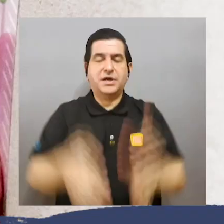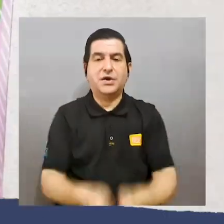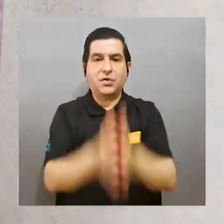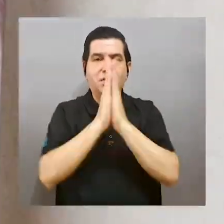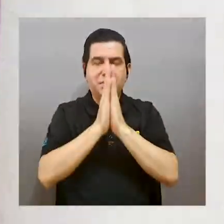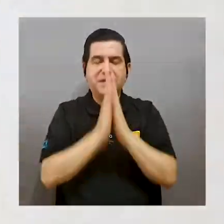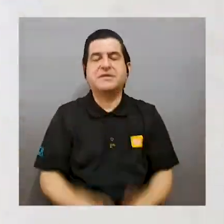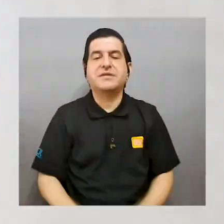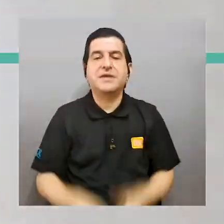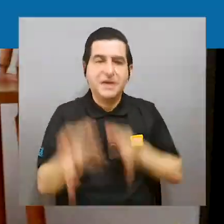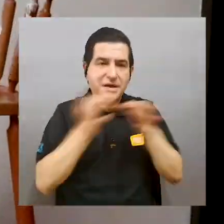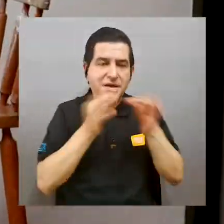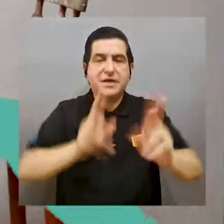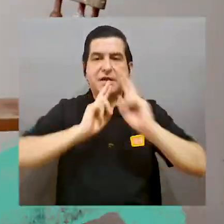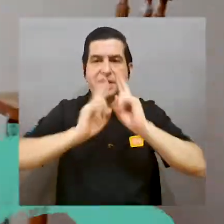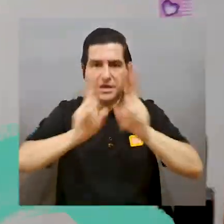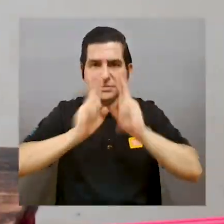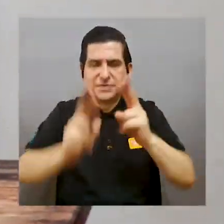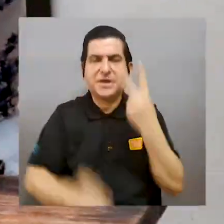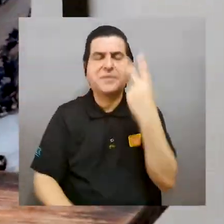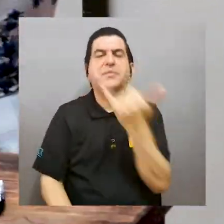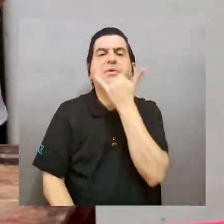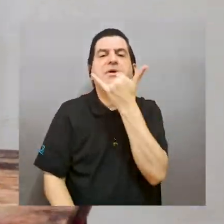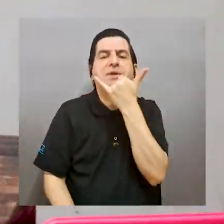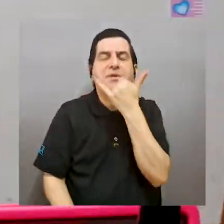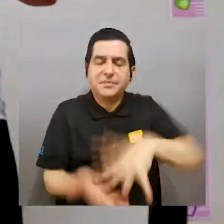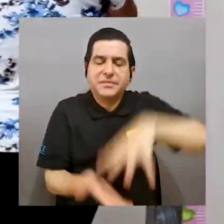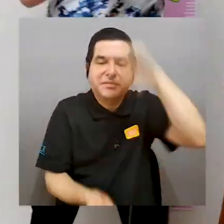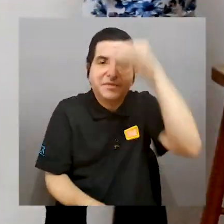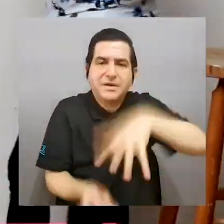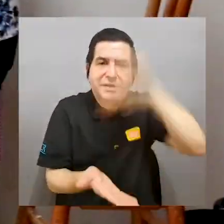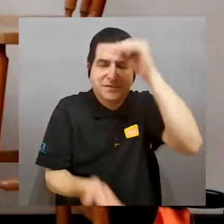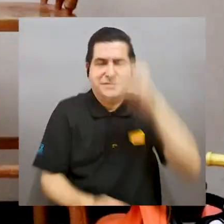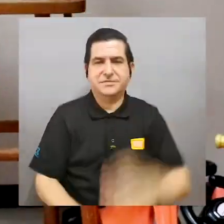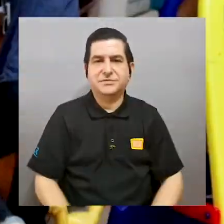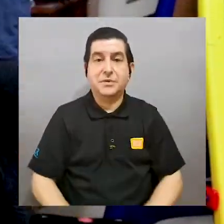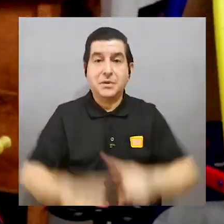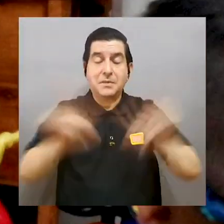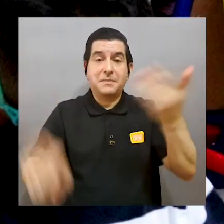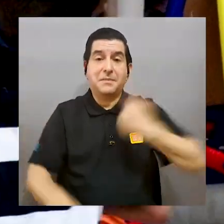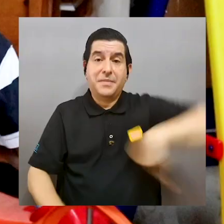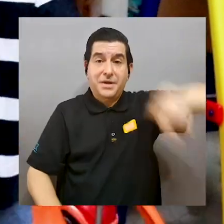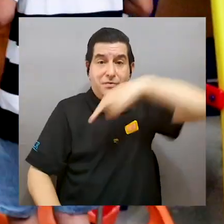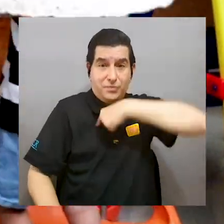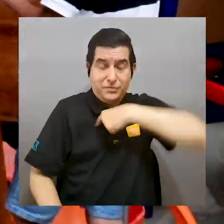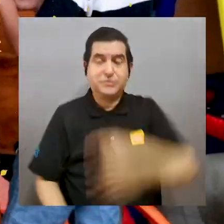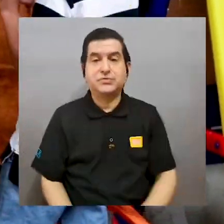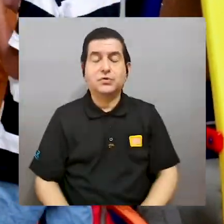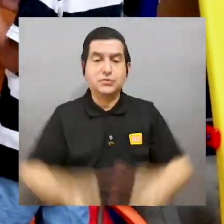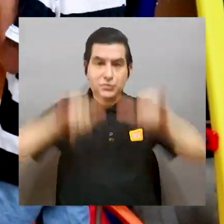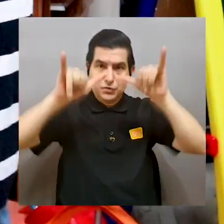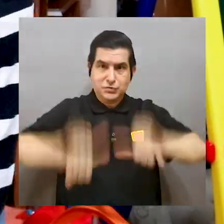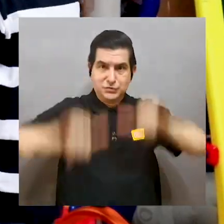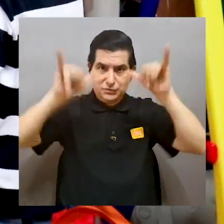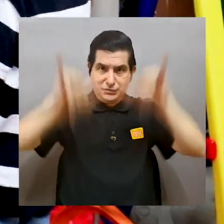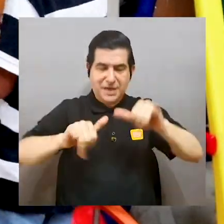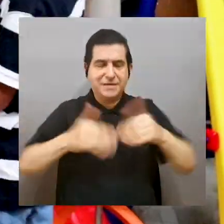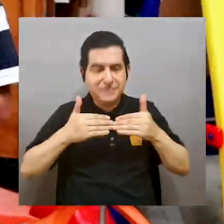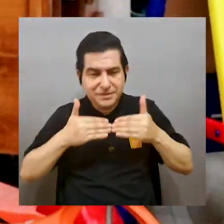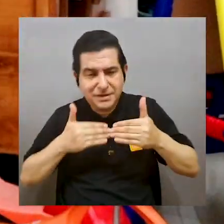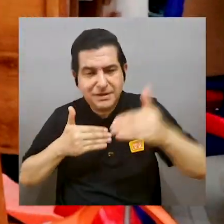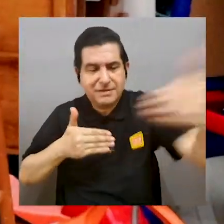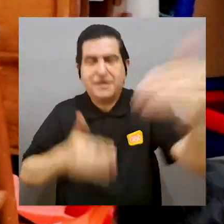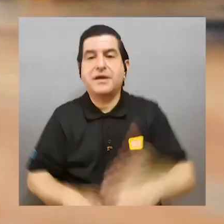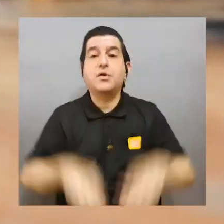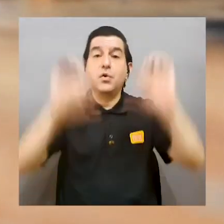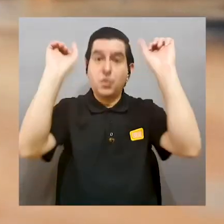¿verdad?, solicitando rendición de cuentas para ver qué ha pasado con esos aprendizajes esperados. Pero tenemos que sostener en esto en el